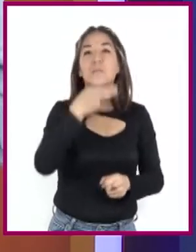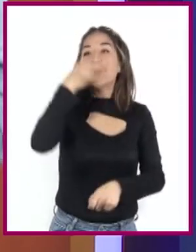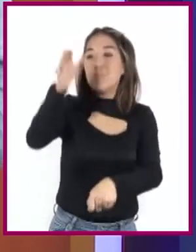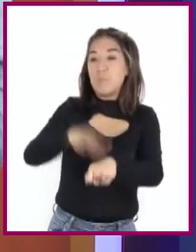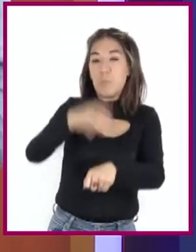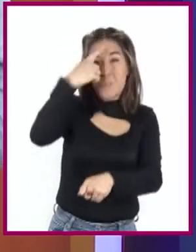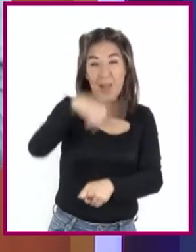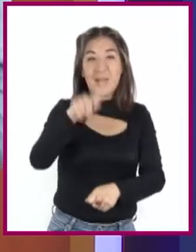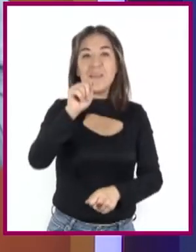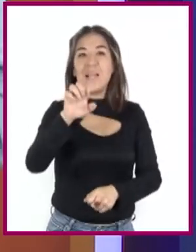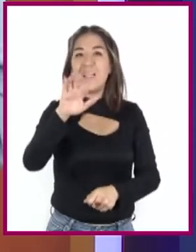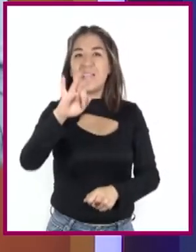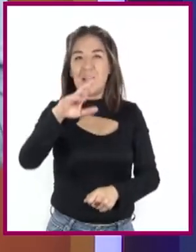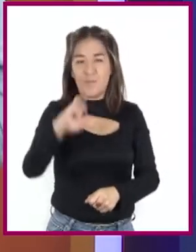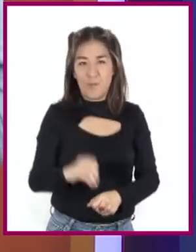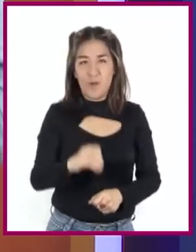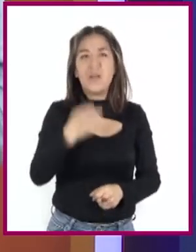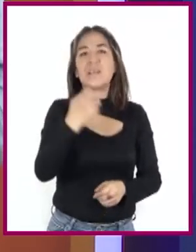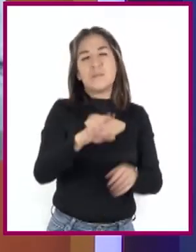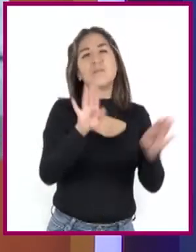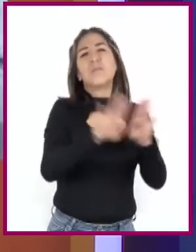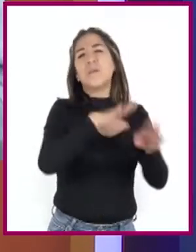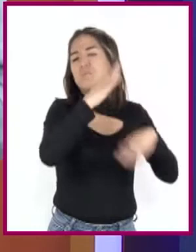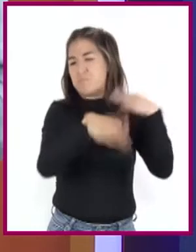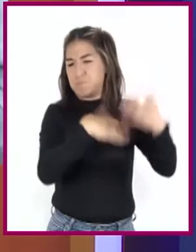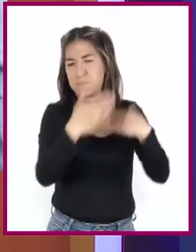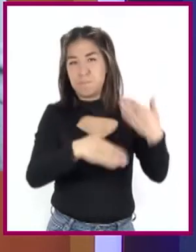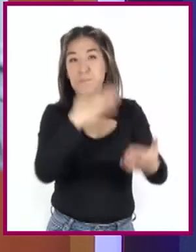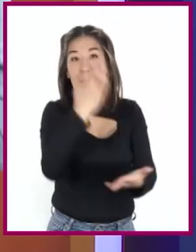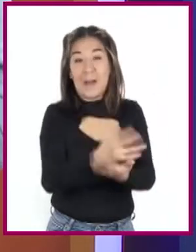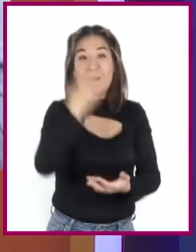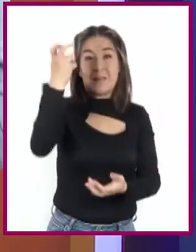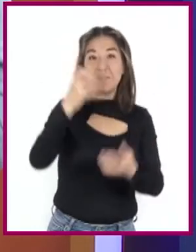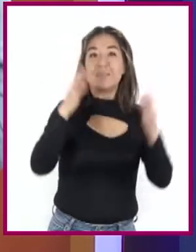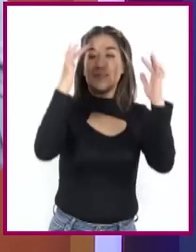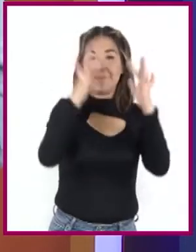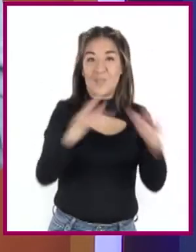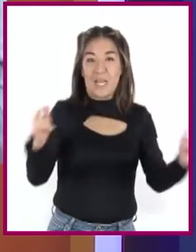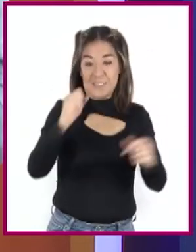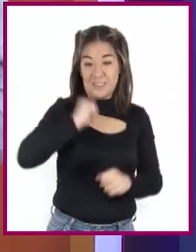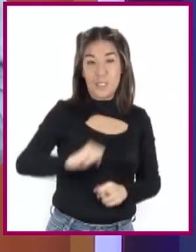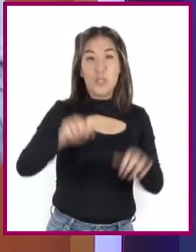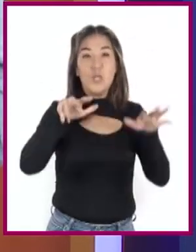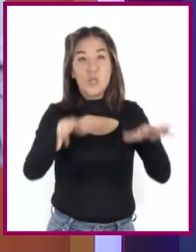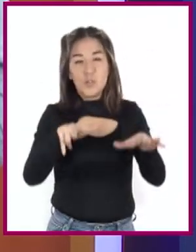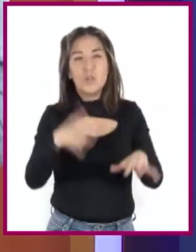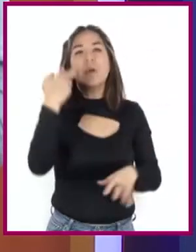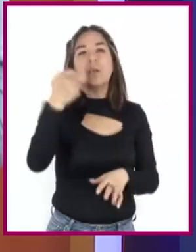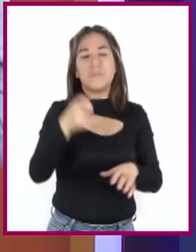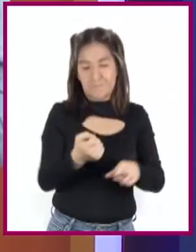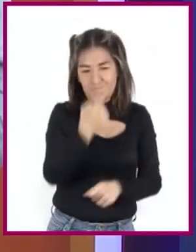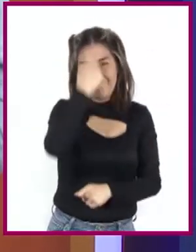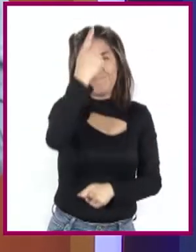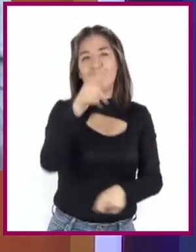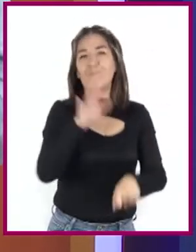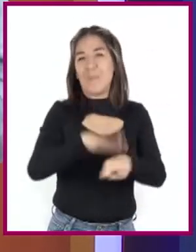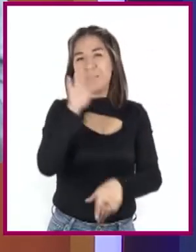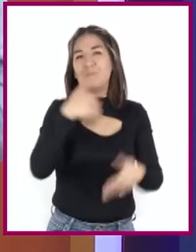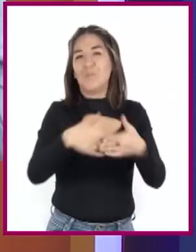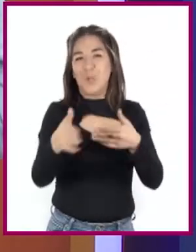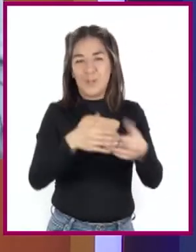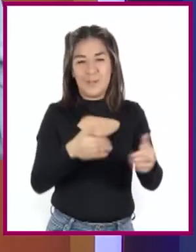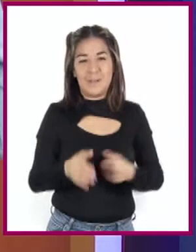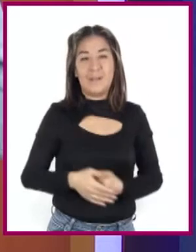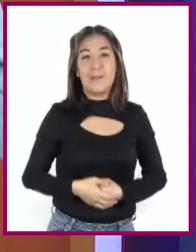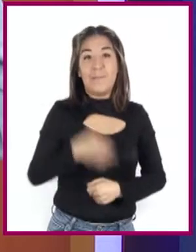óptico, no fue hasta principios del siglo XVIII en Francia cuando se implementó de una forma eficaz. Fue